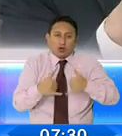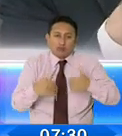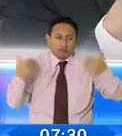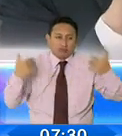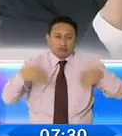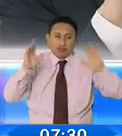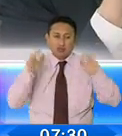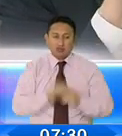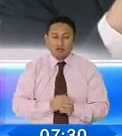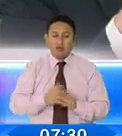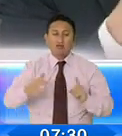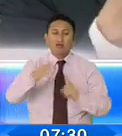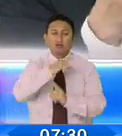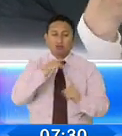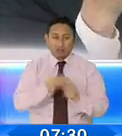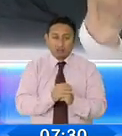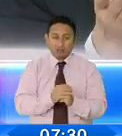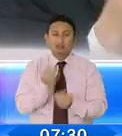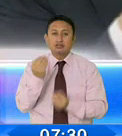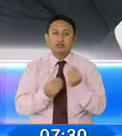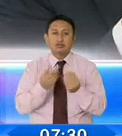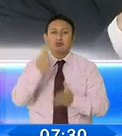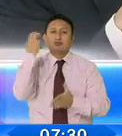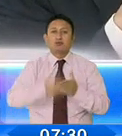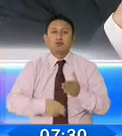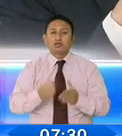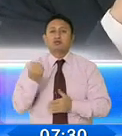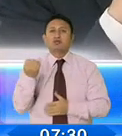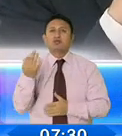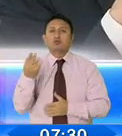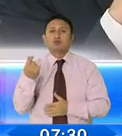en los parques. ¿Cuál va a ser la multa al ciudadano?